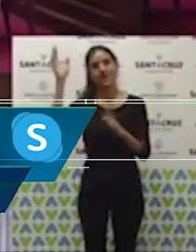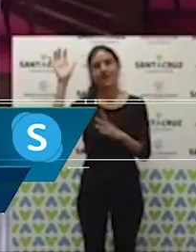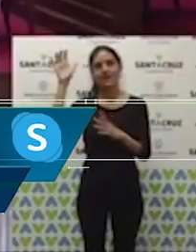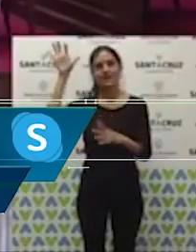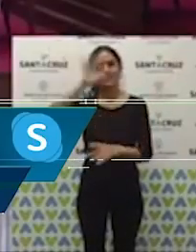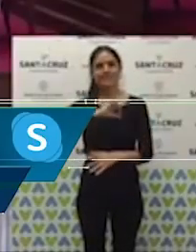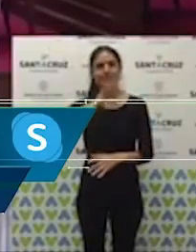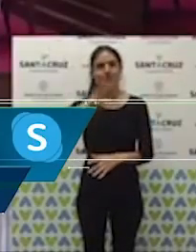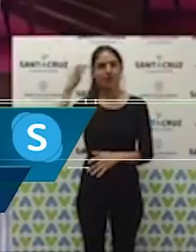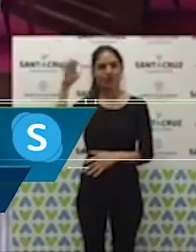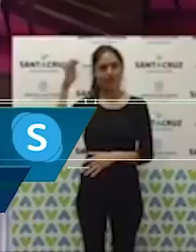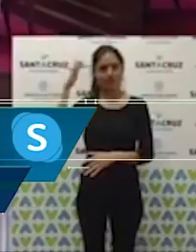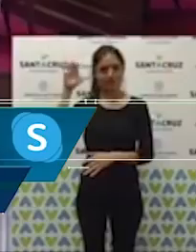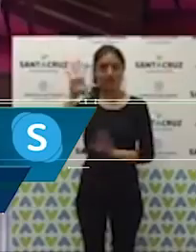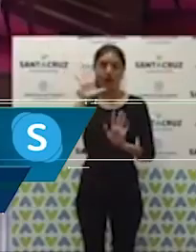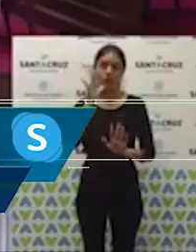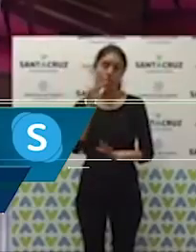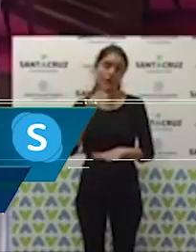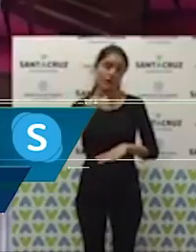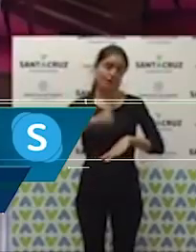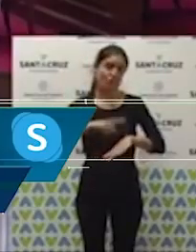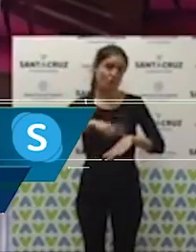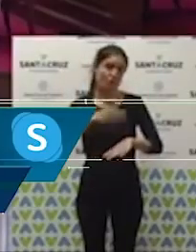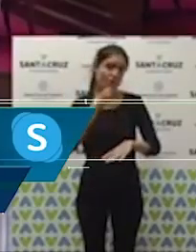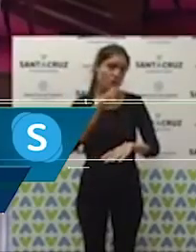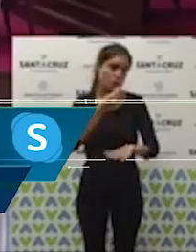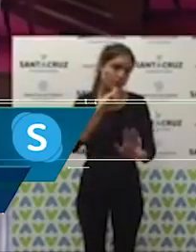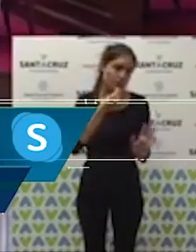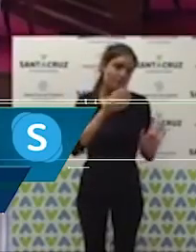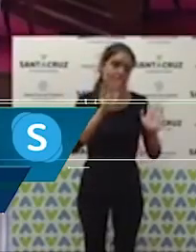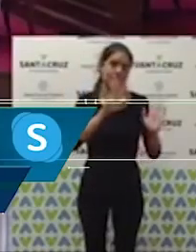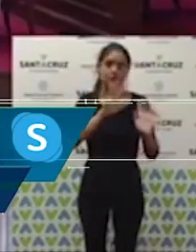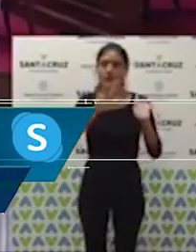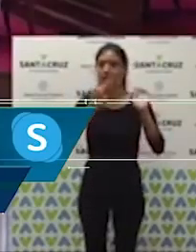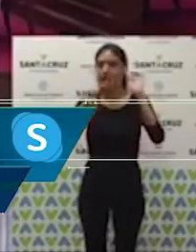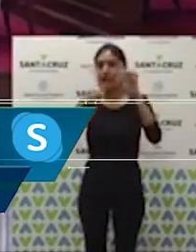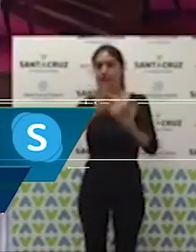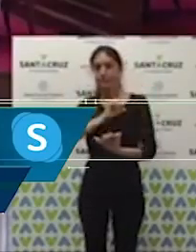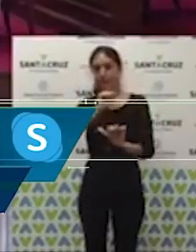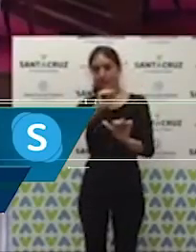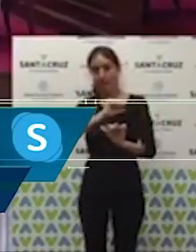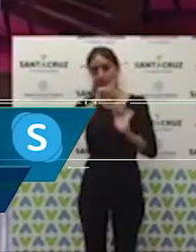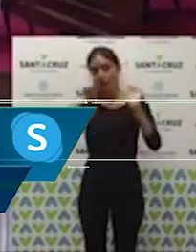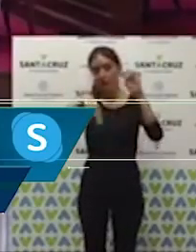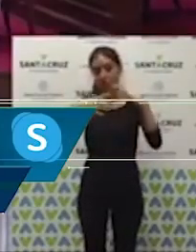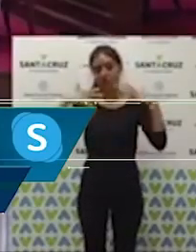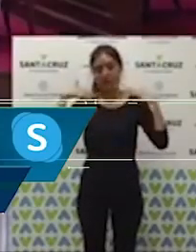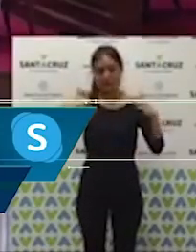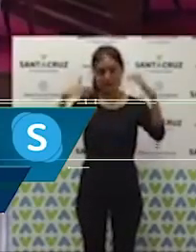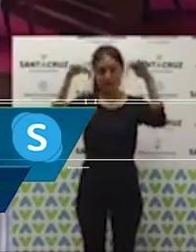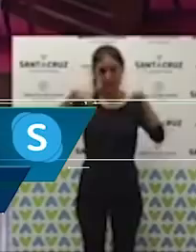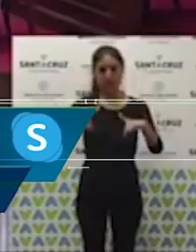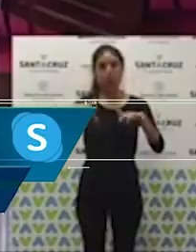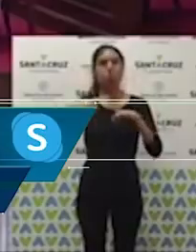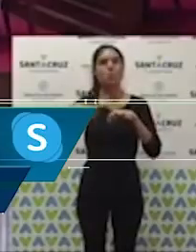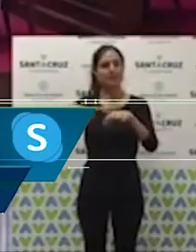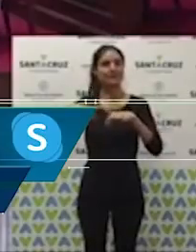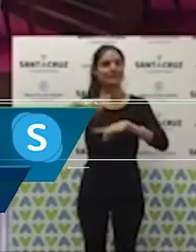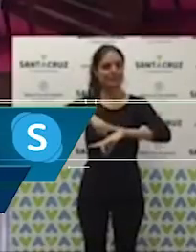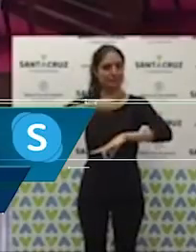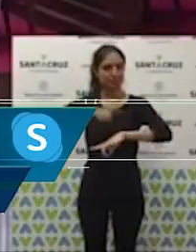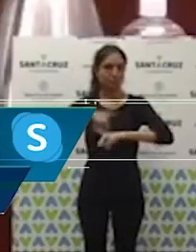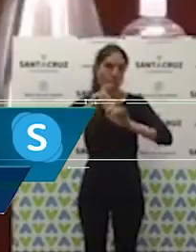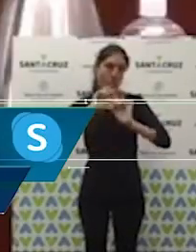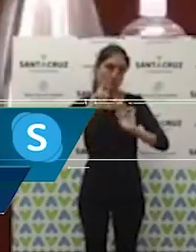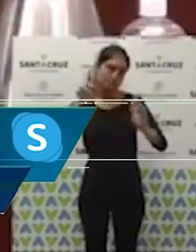de acciones de su propio grupo de gobierno. Una cosa sorprendente, ¿no? El concejal de urbanismo va a fiscalía, no lo comunica al alcalde y el alcalde se